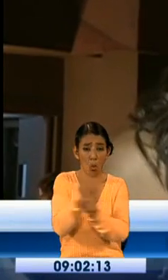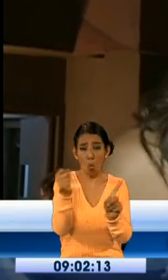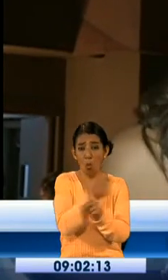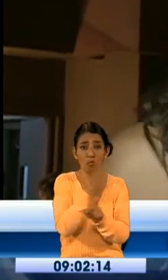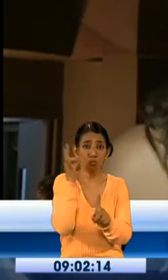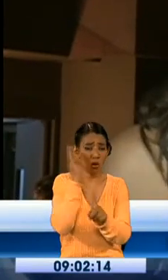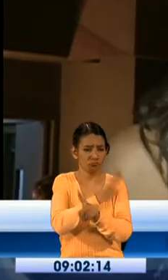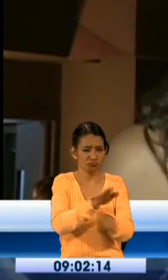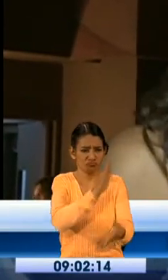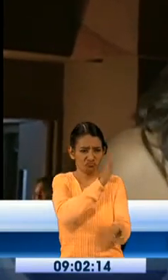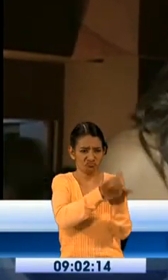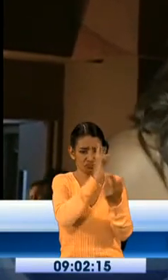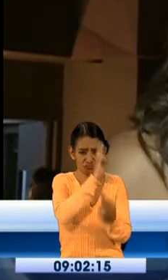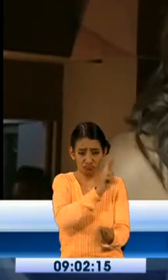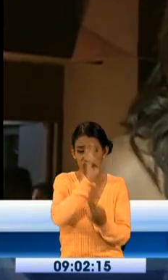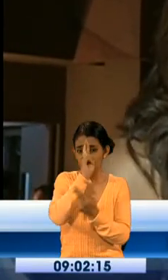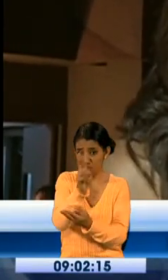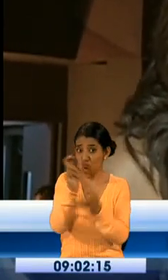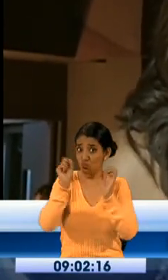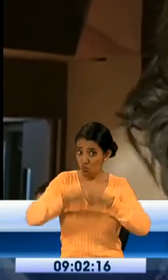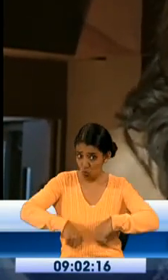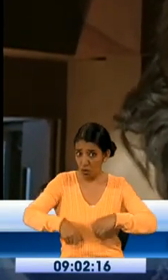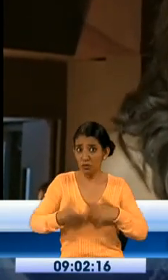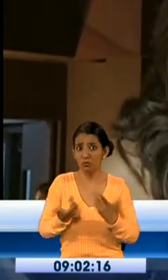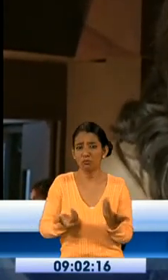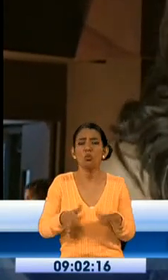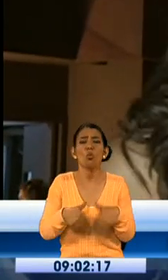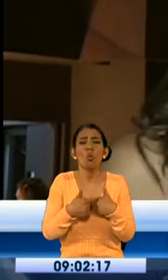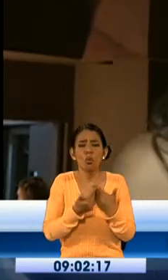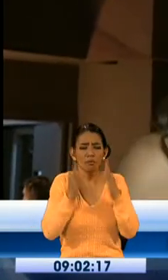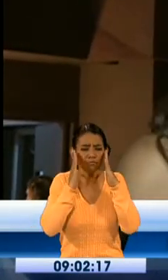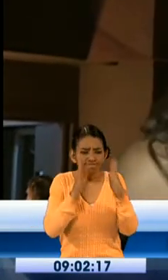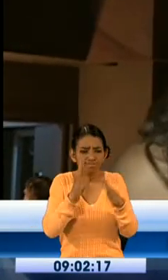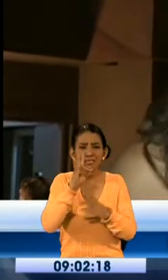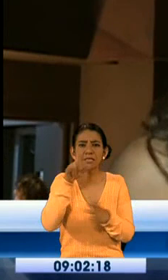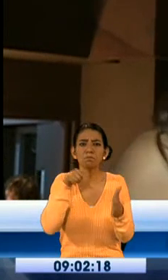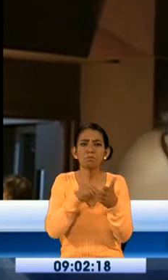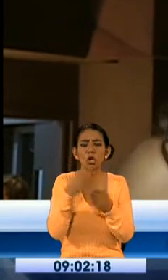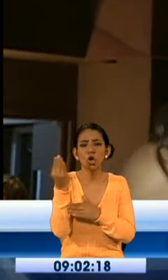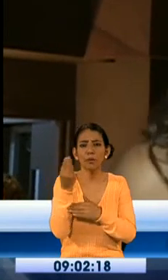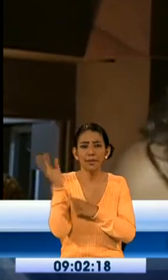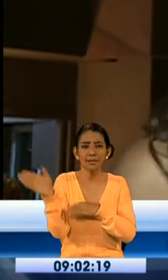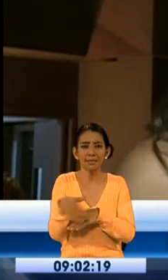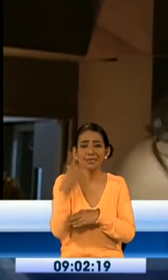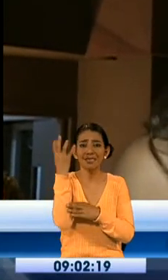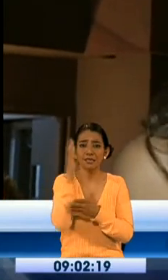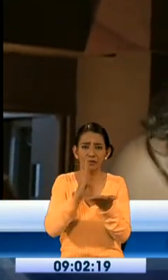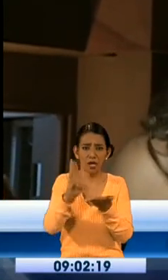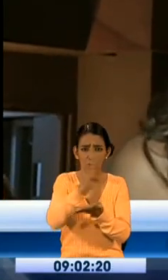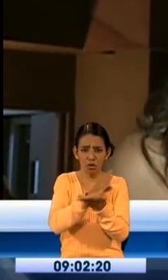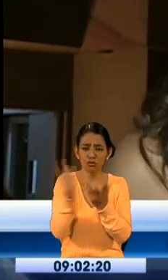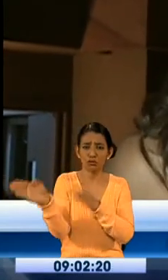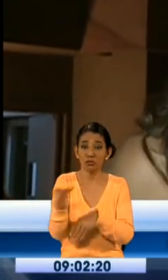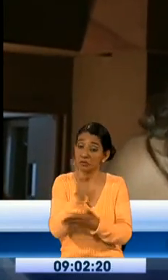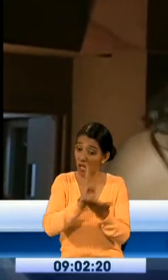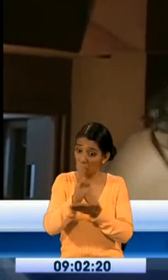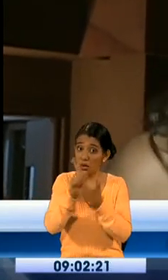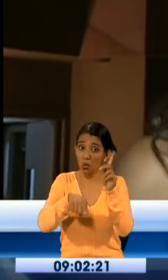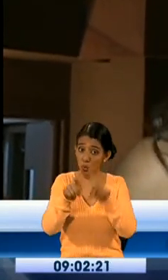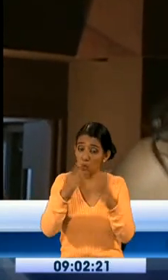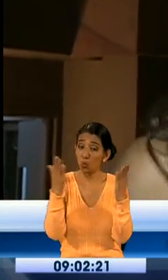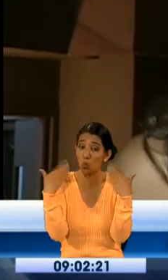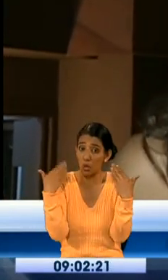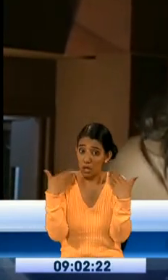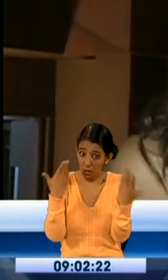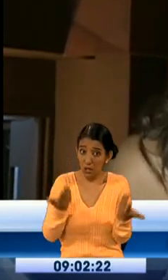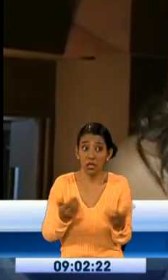mujer. Unidos por el respeto mutuo, pudimos llegar a 7.000 jóvenes, a 15 barrios de nuestra ciudad, barrios inclusive en Guayaquil,